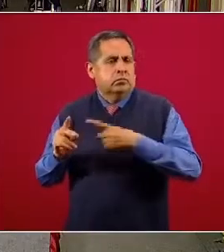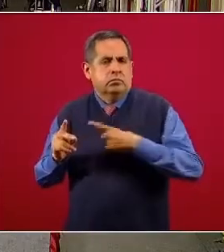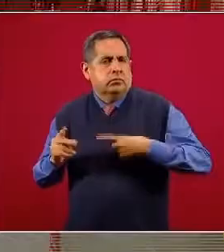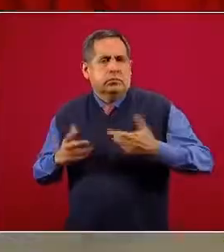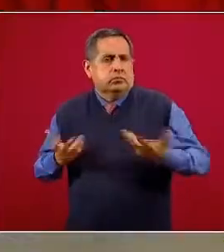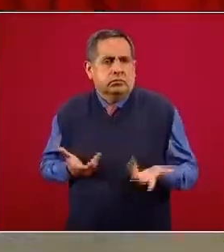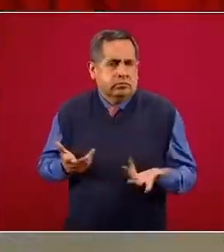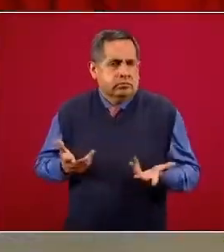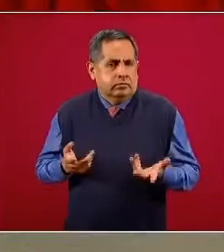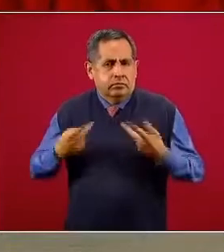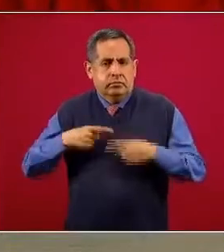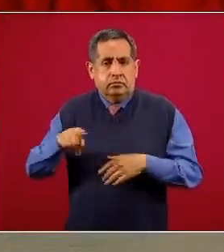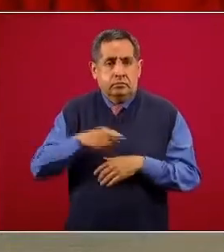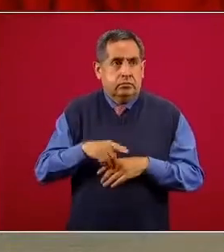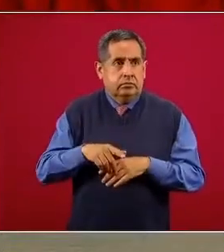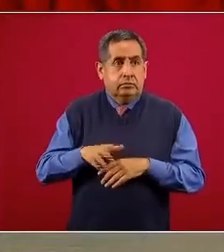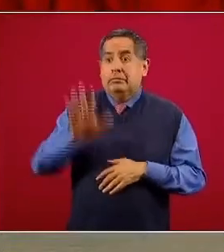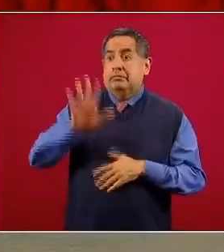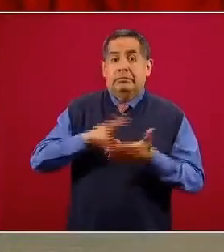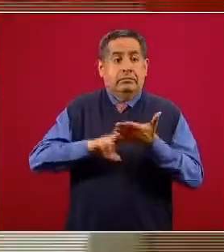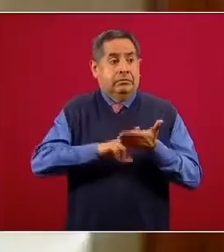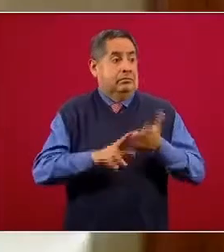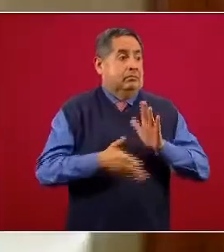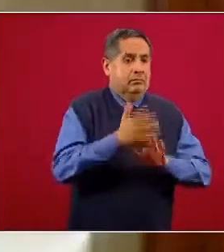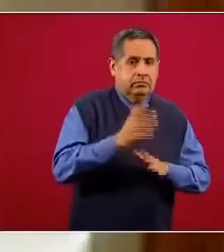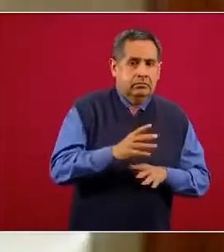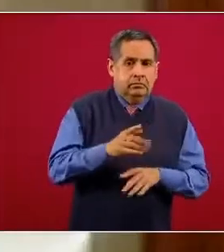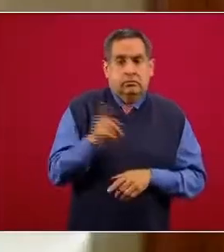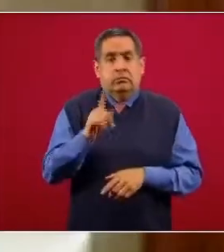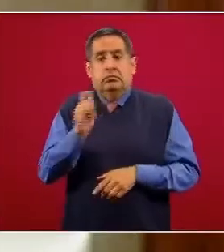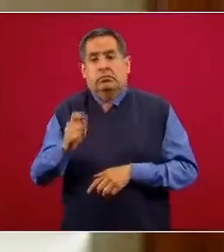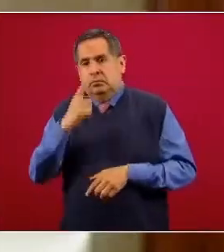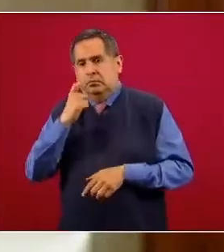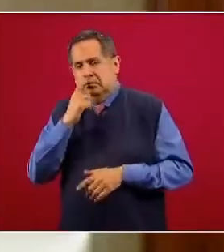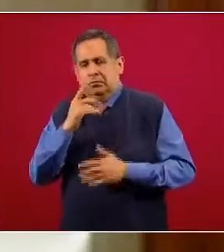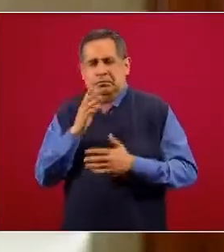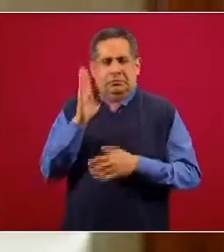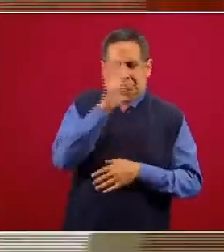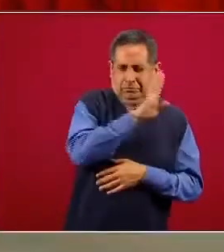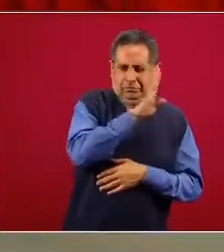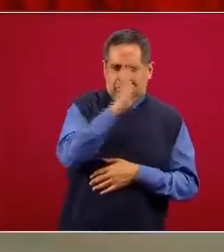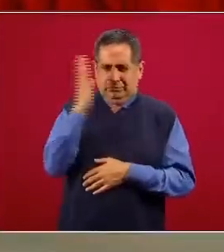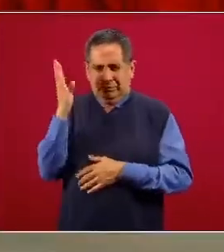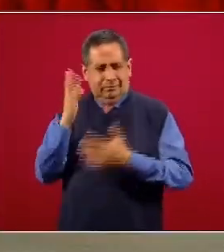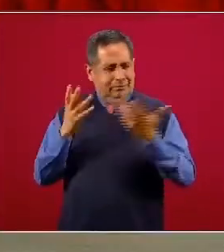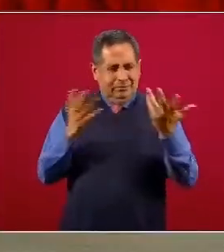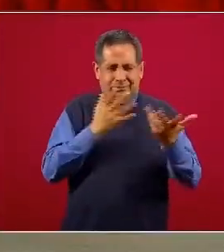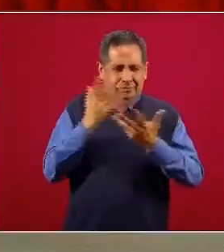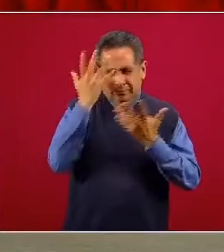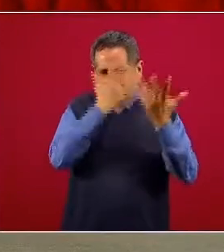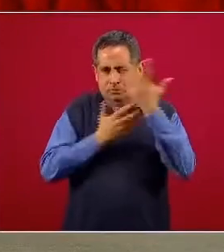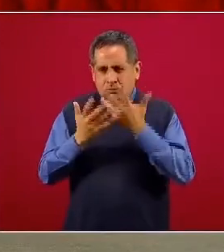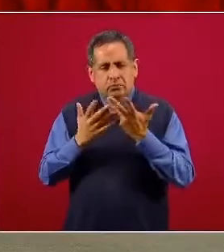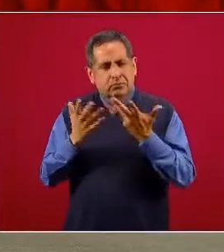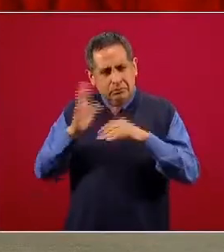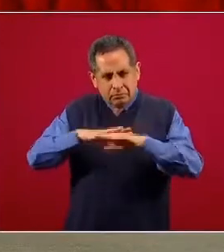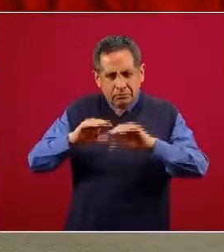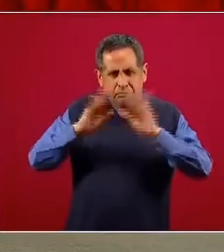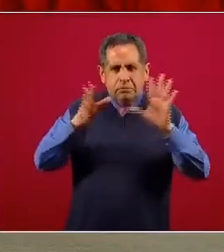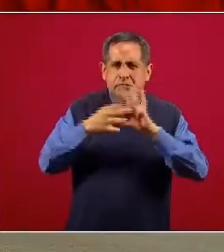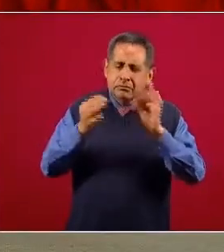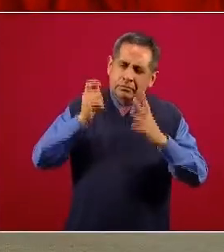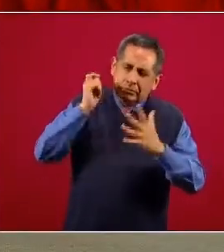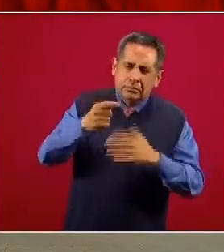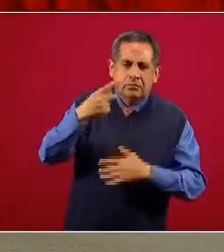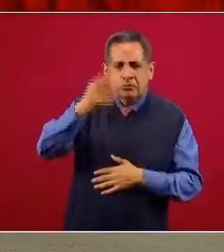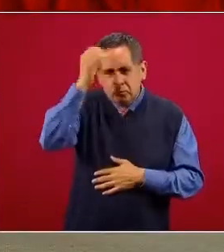quienes piensan, bueno, que ya es verde, hay quienes piensan que es rojo, entonces hay como una suerte de confusión. Si nos puede ayudar con